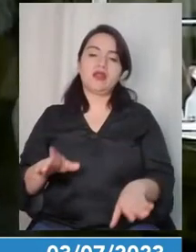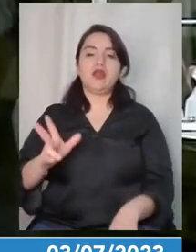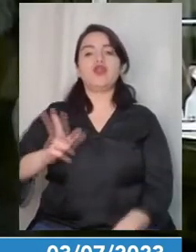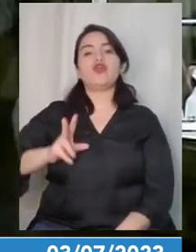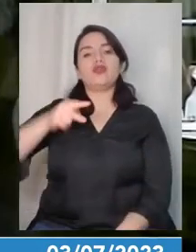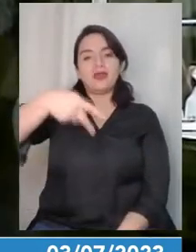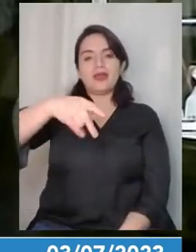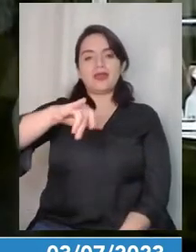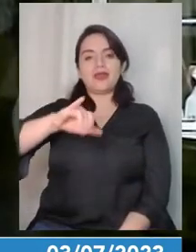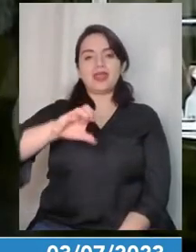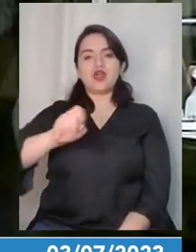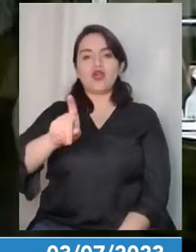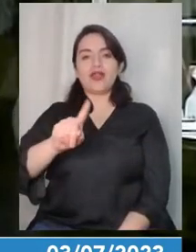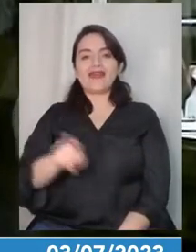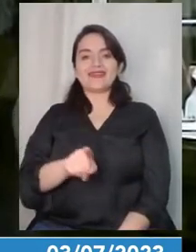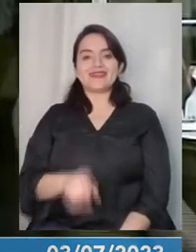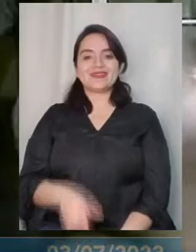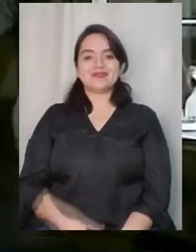Muchas gracias, presidente.